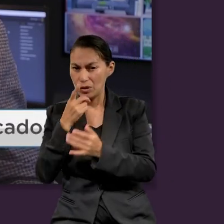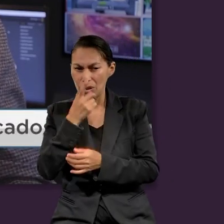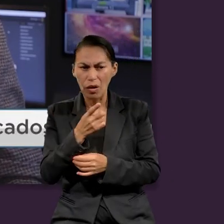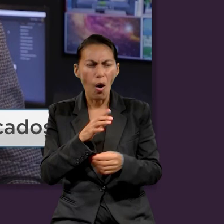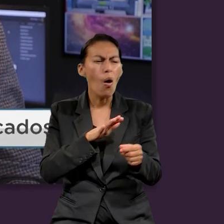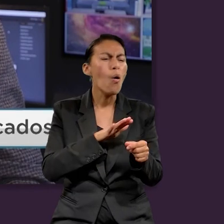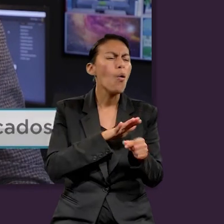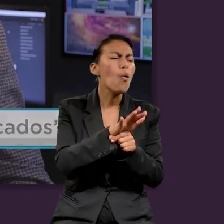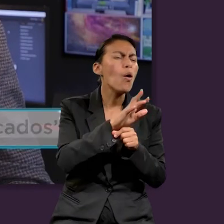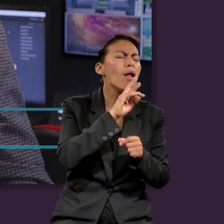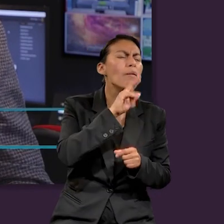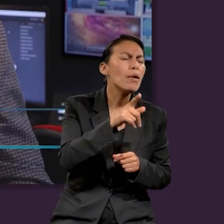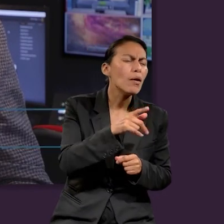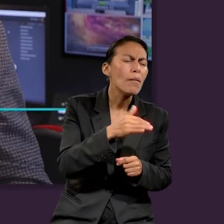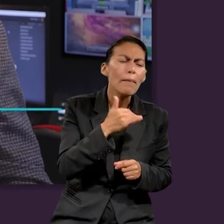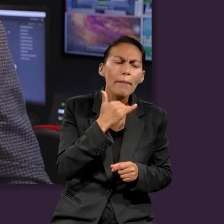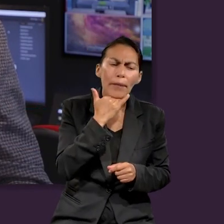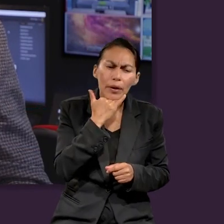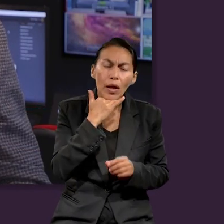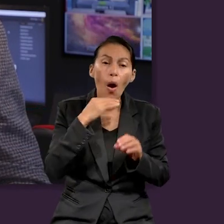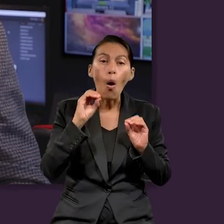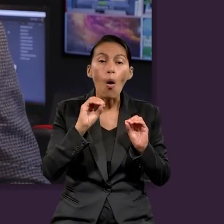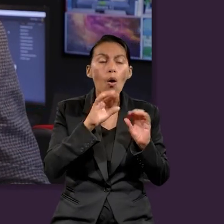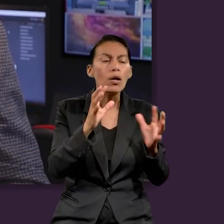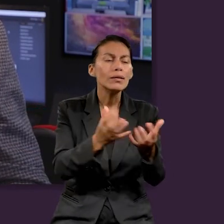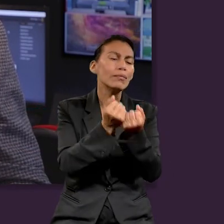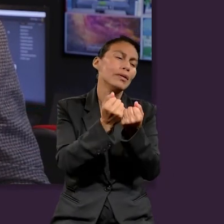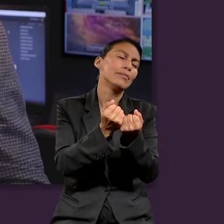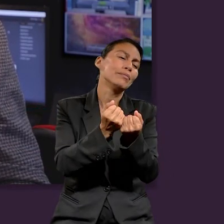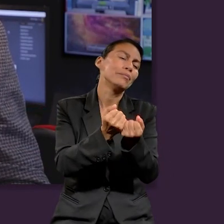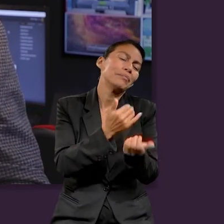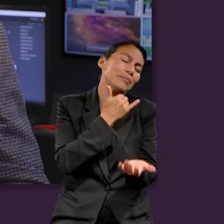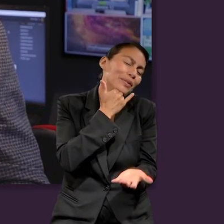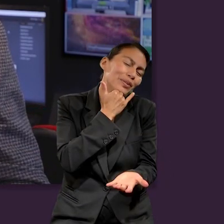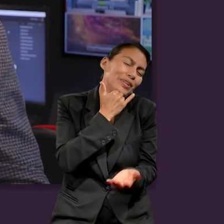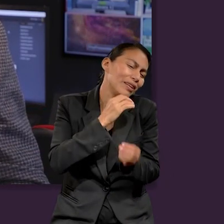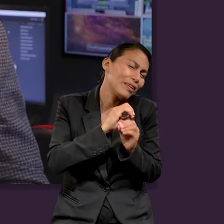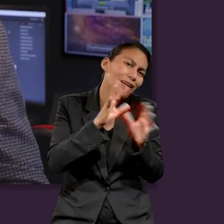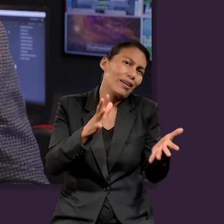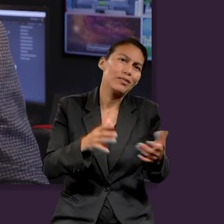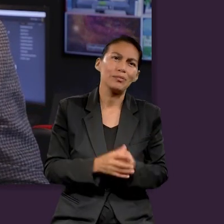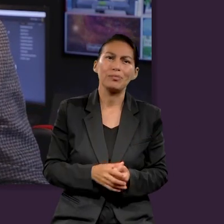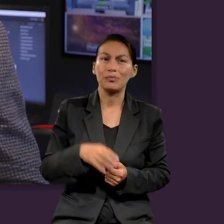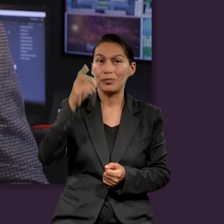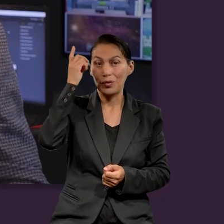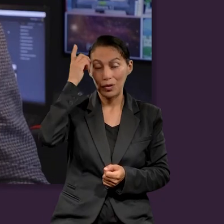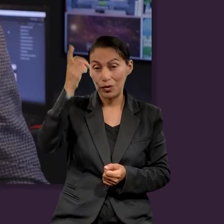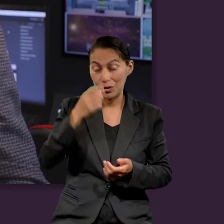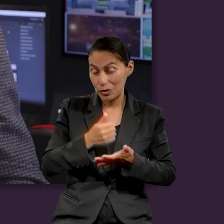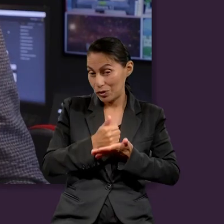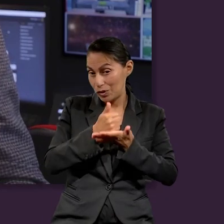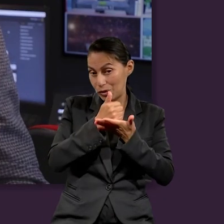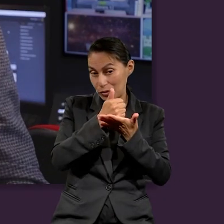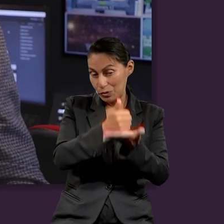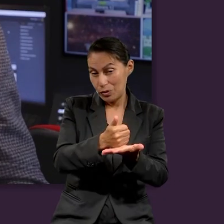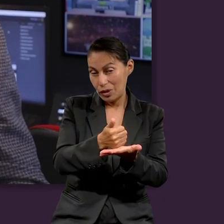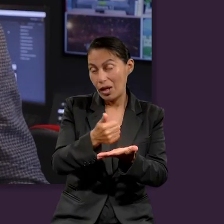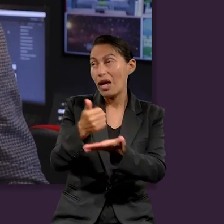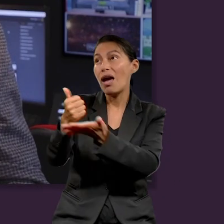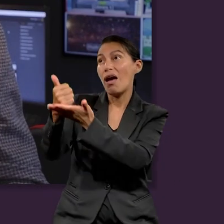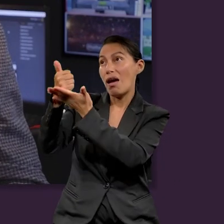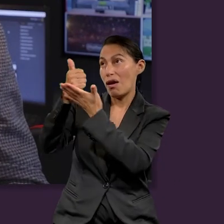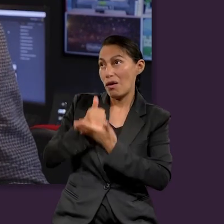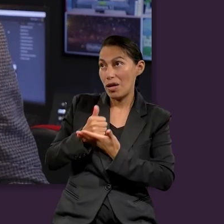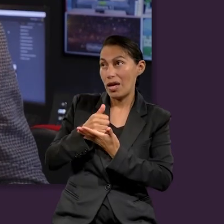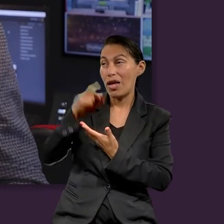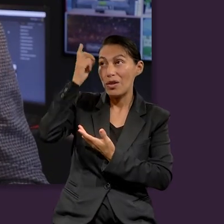es más fácil perdonar o sanar Por supuesto que perdonar Dios pueda